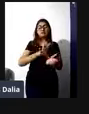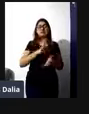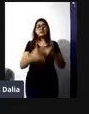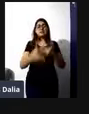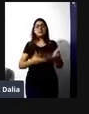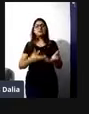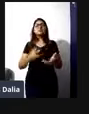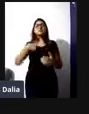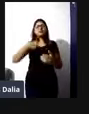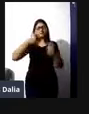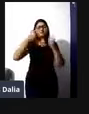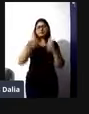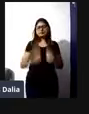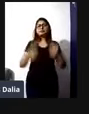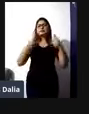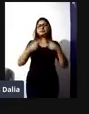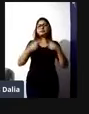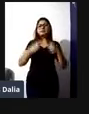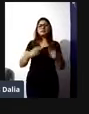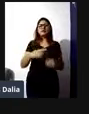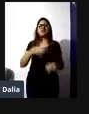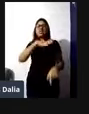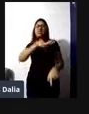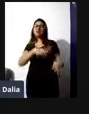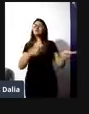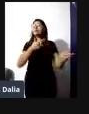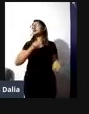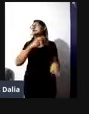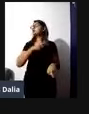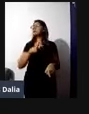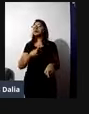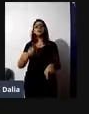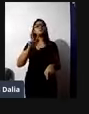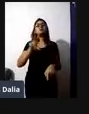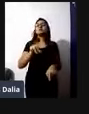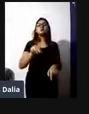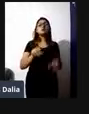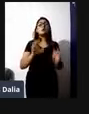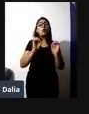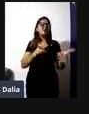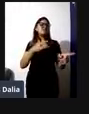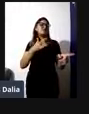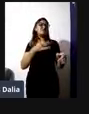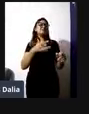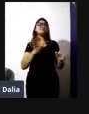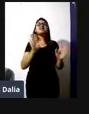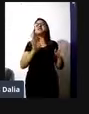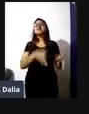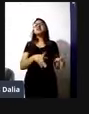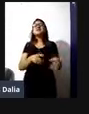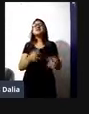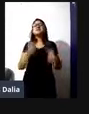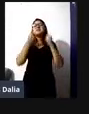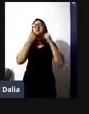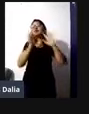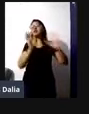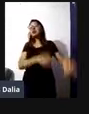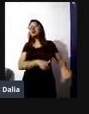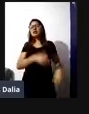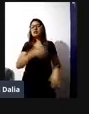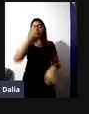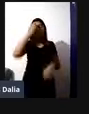lo quieran o porque no les parezca importante dentro de la familia. Sencillamente debe haber un dolor ahí que no ha